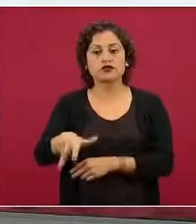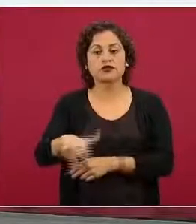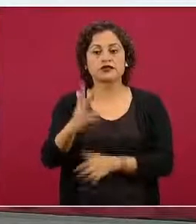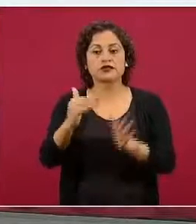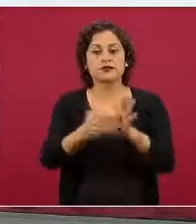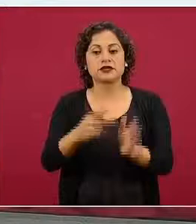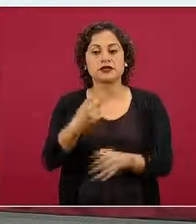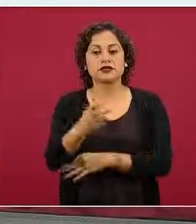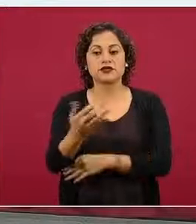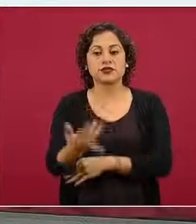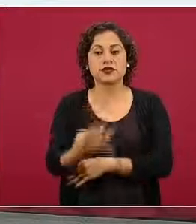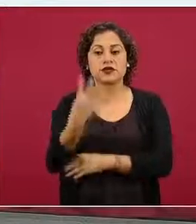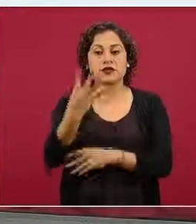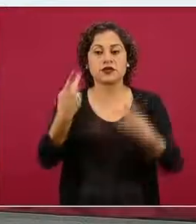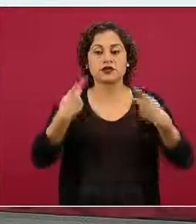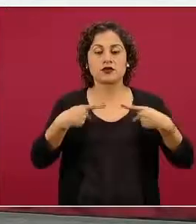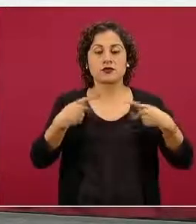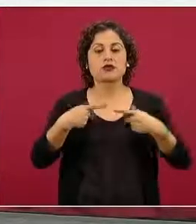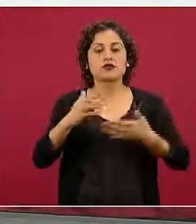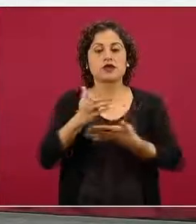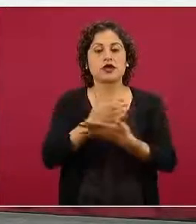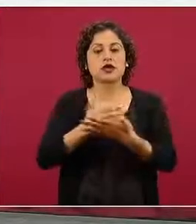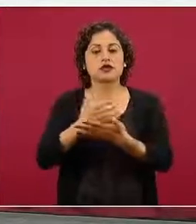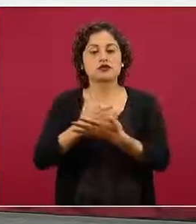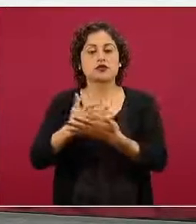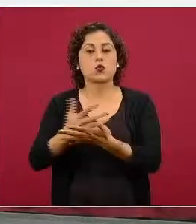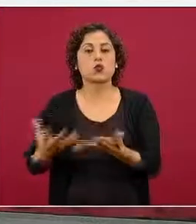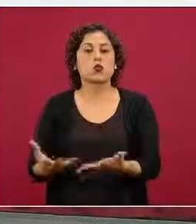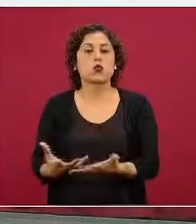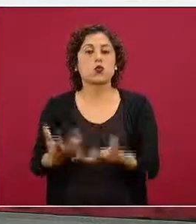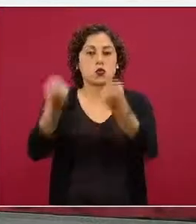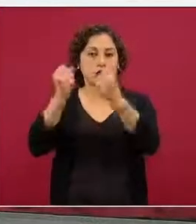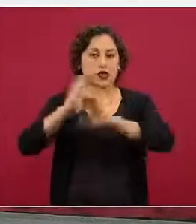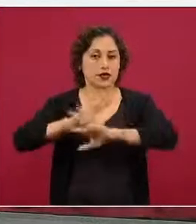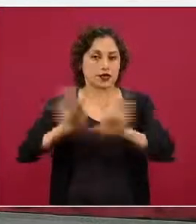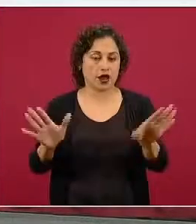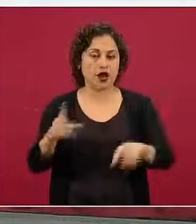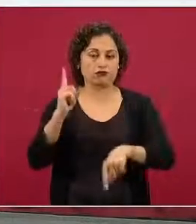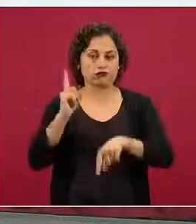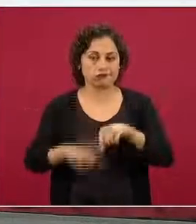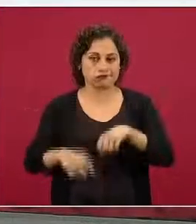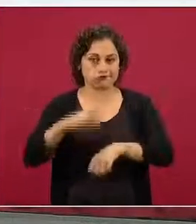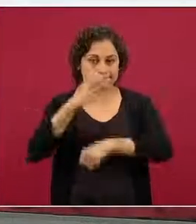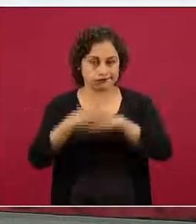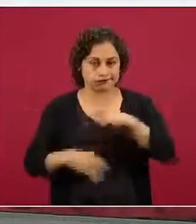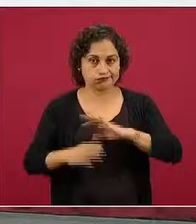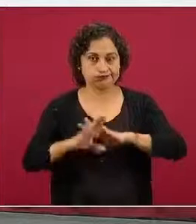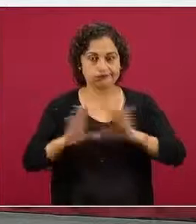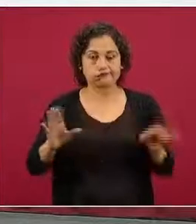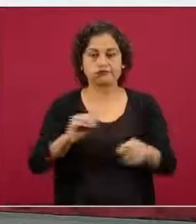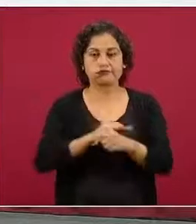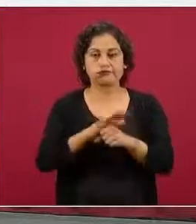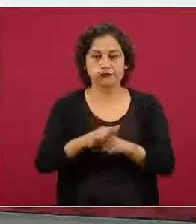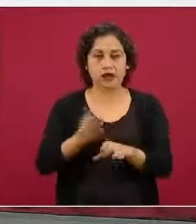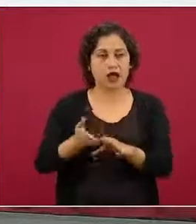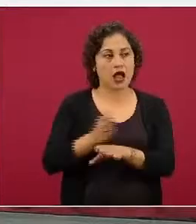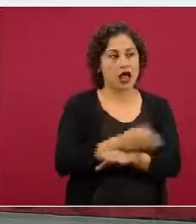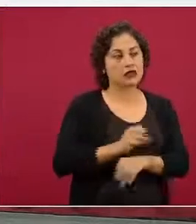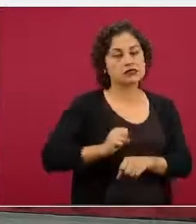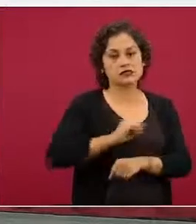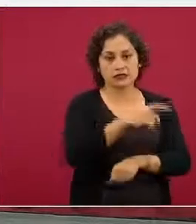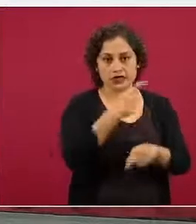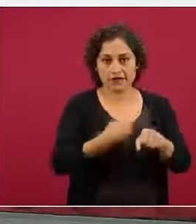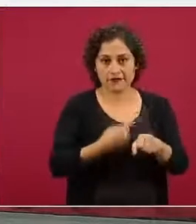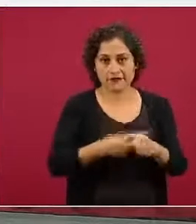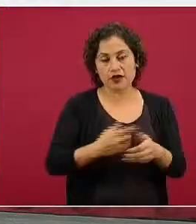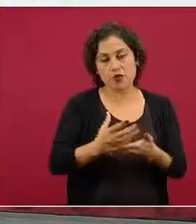813.254 personas que se han recuperado su salud después de haber sido diagnosticados con una prueba positiva